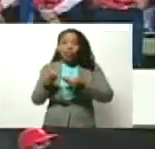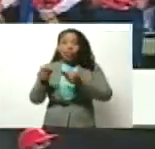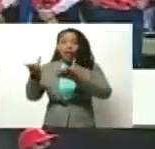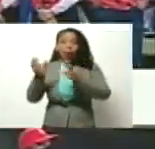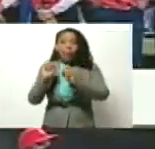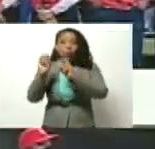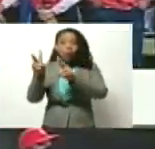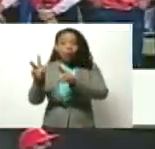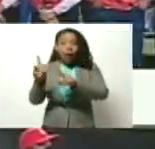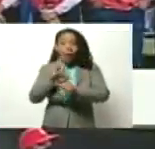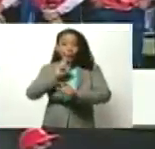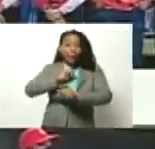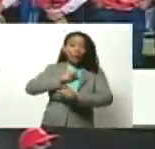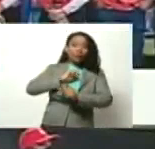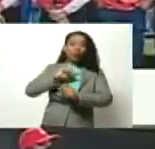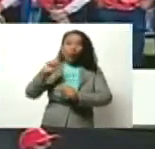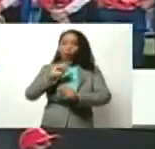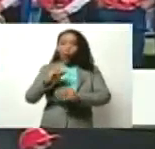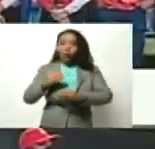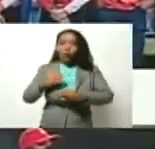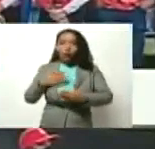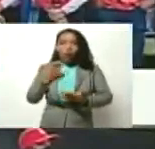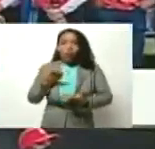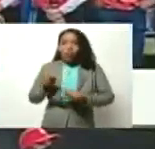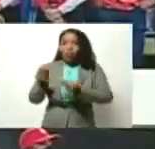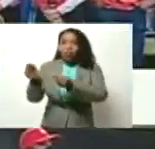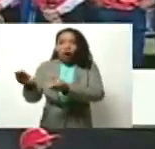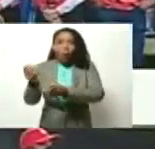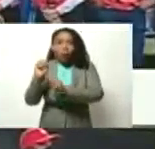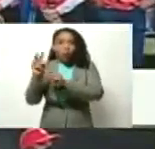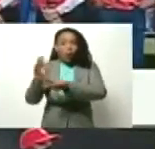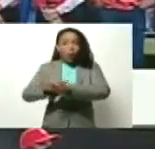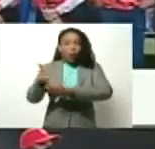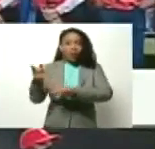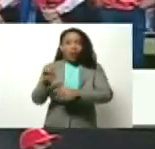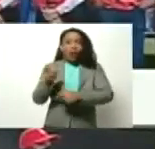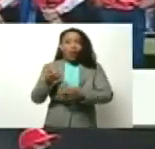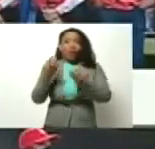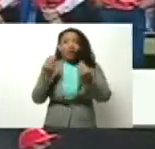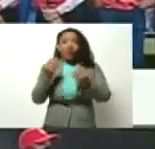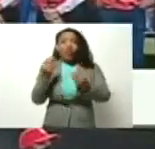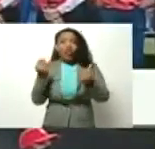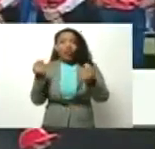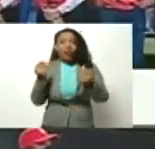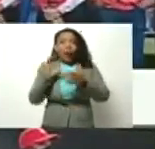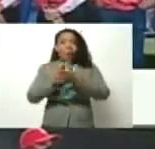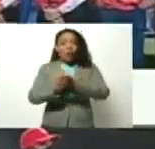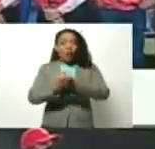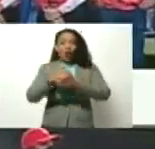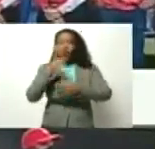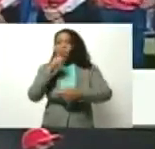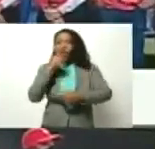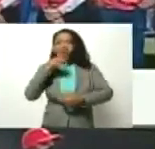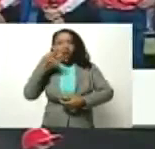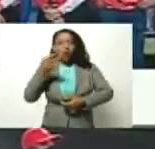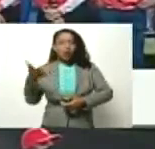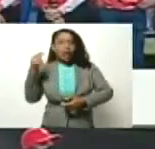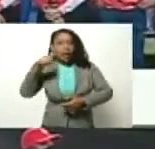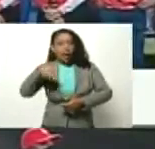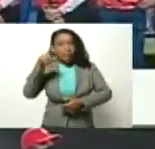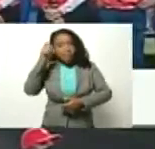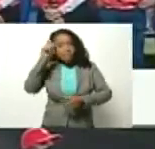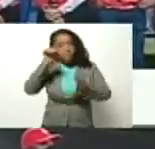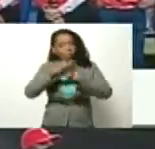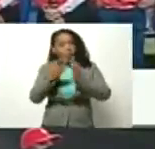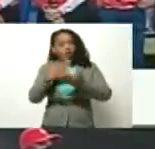no se le puede dar ventaja porque el enemigo no tiene escrúpulos y tiene mucho dinero y tiene amigos sinvergüenzas en el mundo que quieren